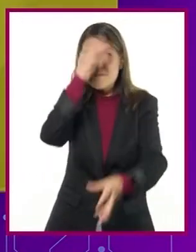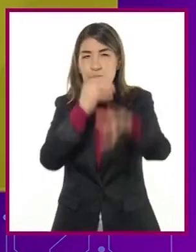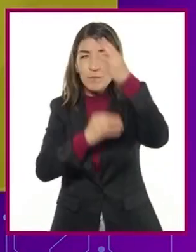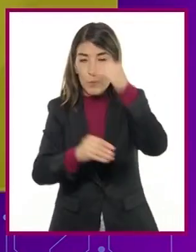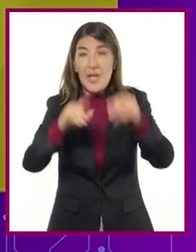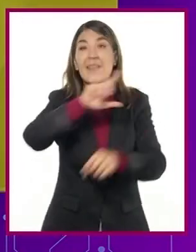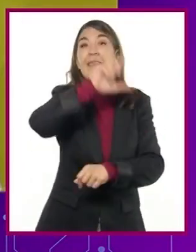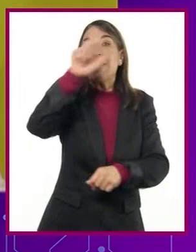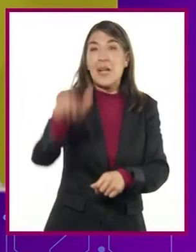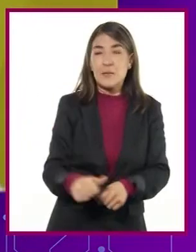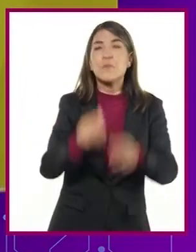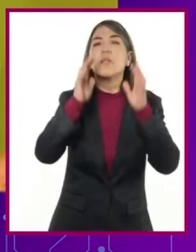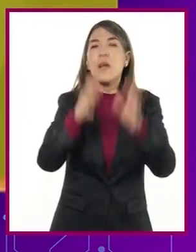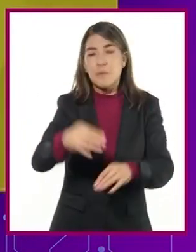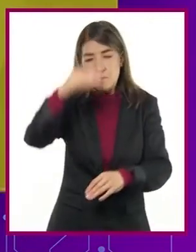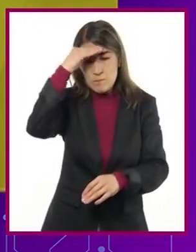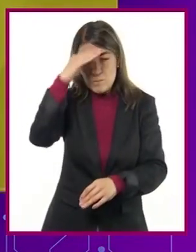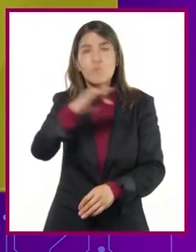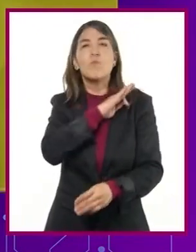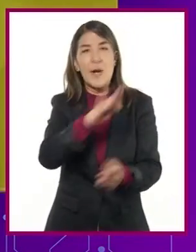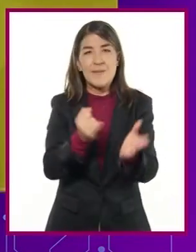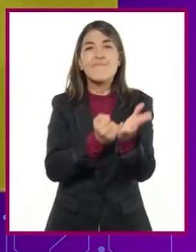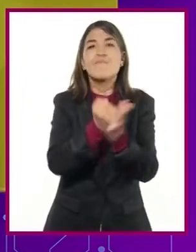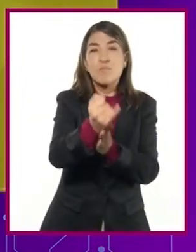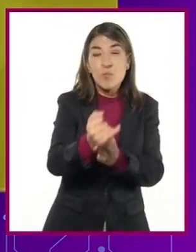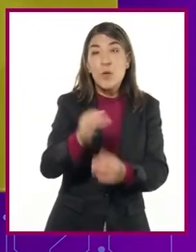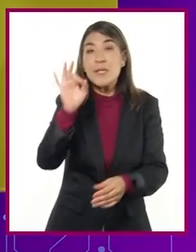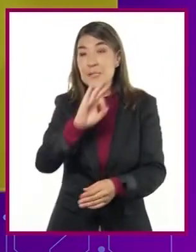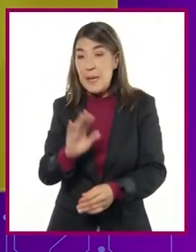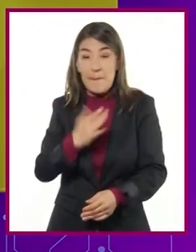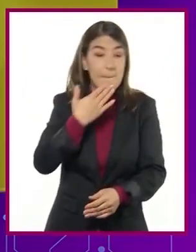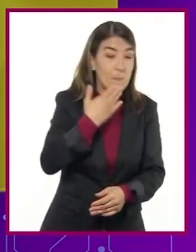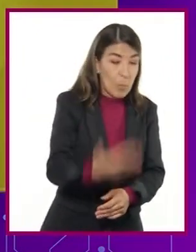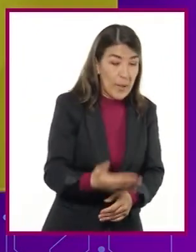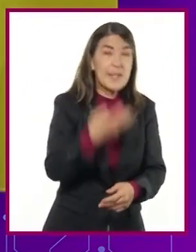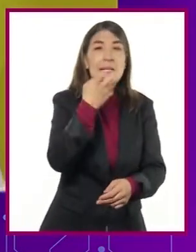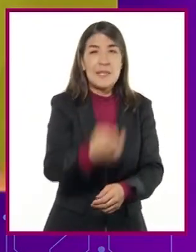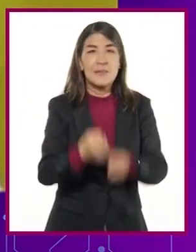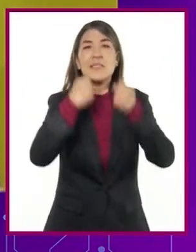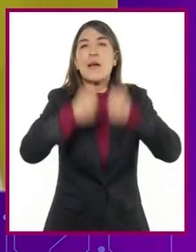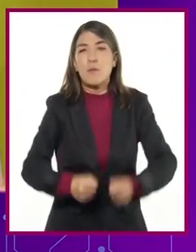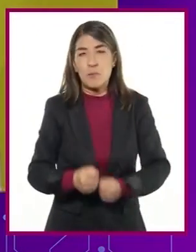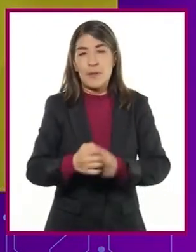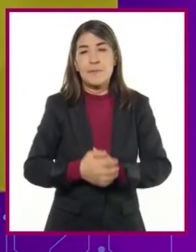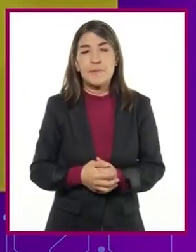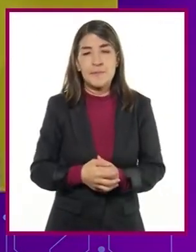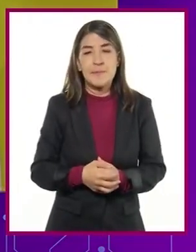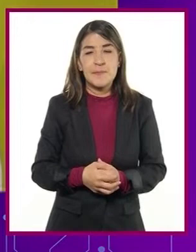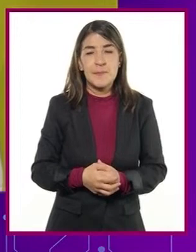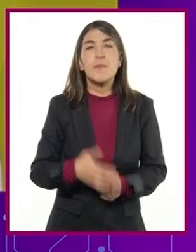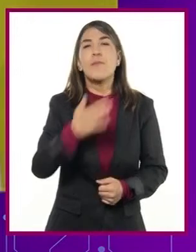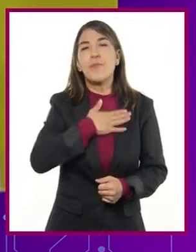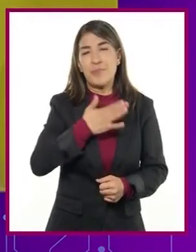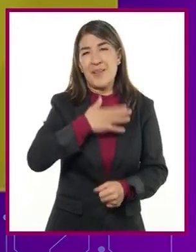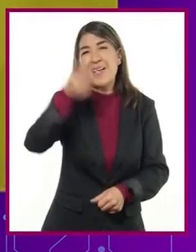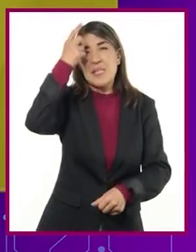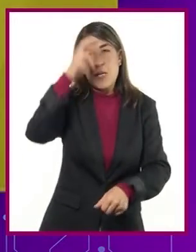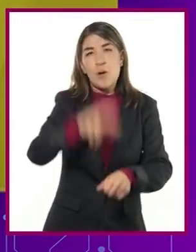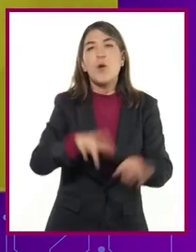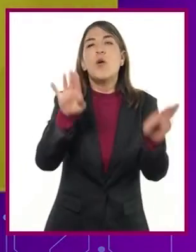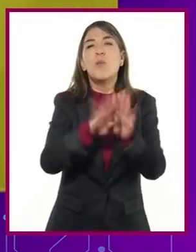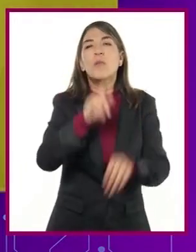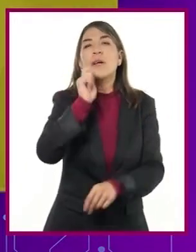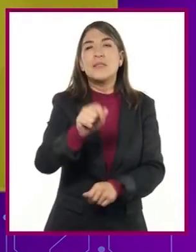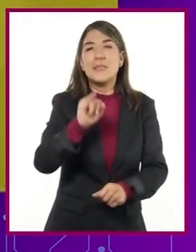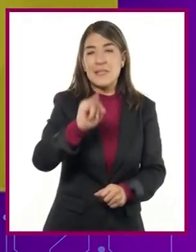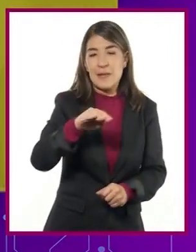su momento, pueda tomar decisiones acertadas y asertivas. Como servidor público, la imparcialidad debe ser